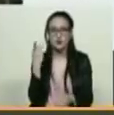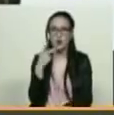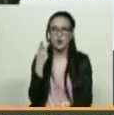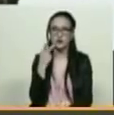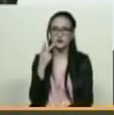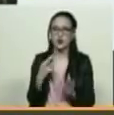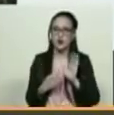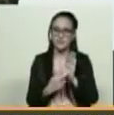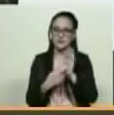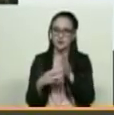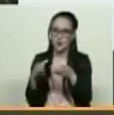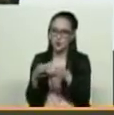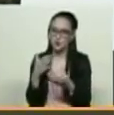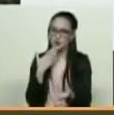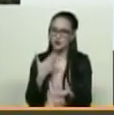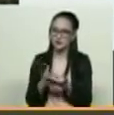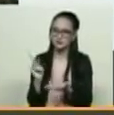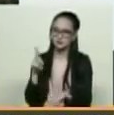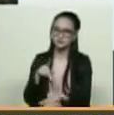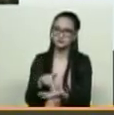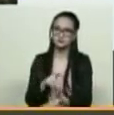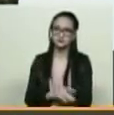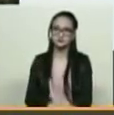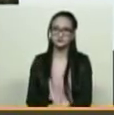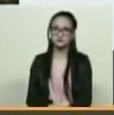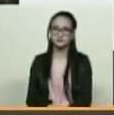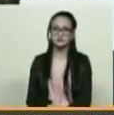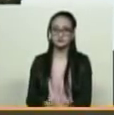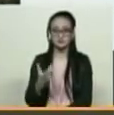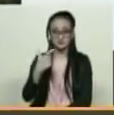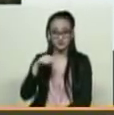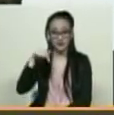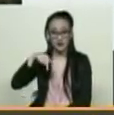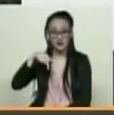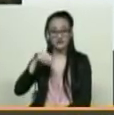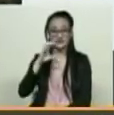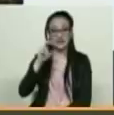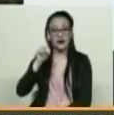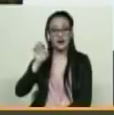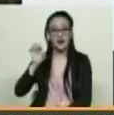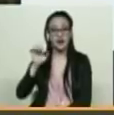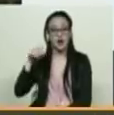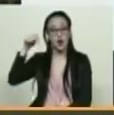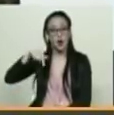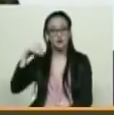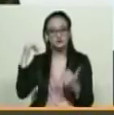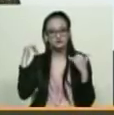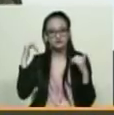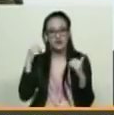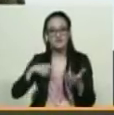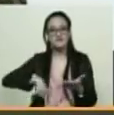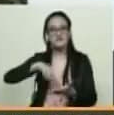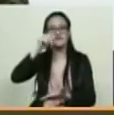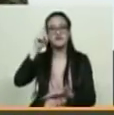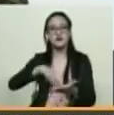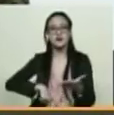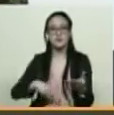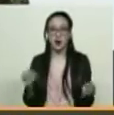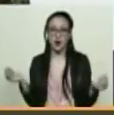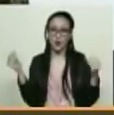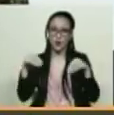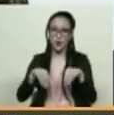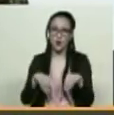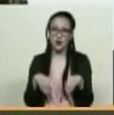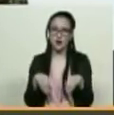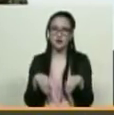representan. El Poder Electoral, sin duda alguna, celebra hoy la firma de este acuerdo